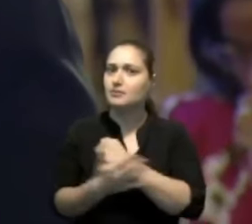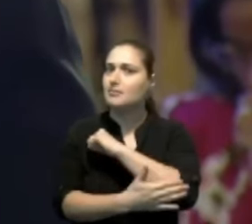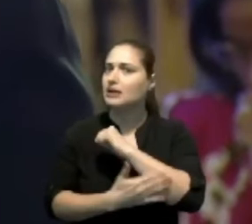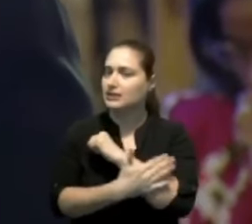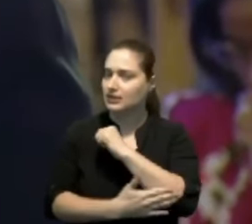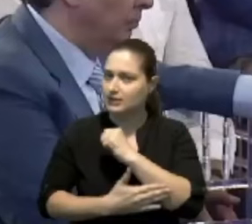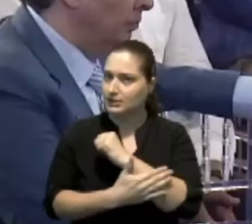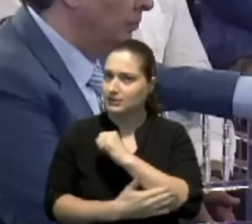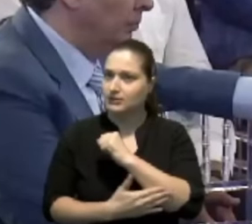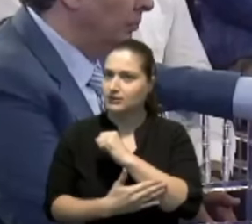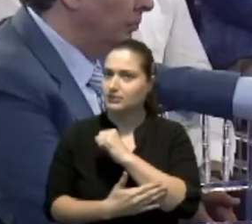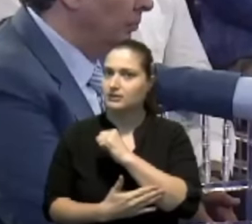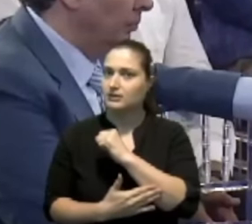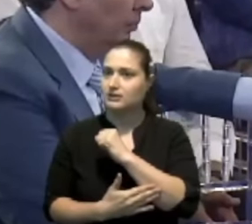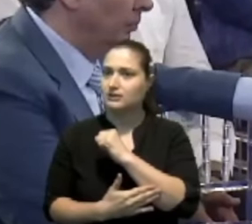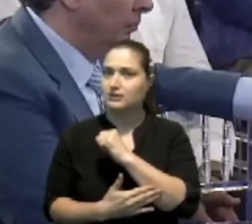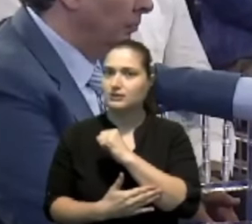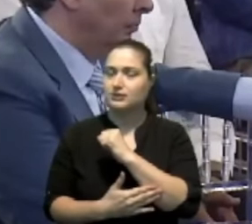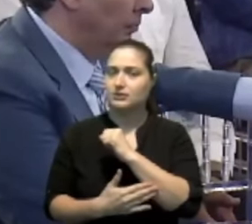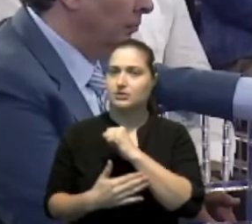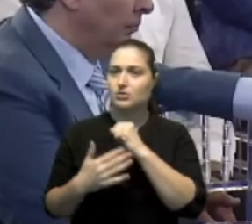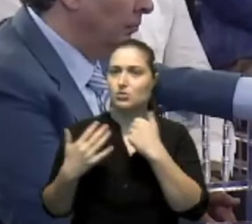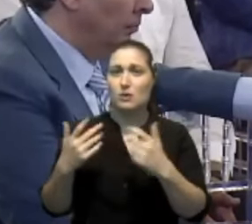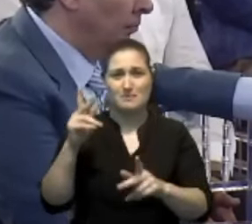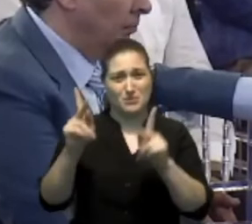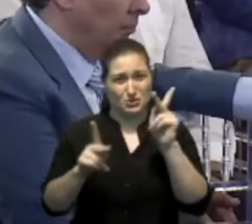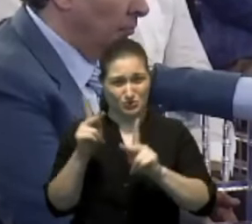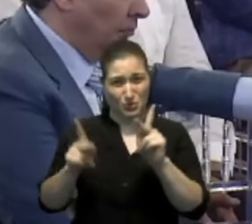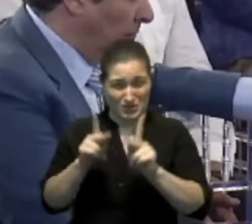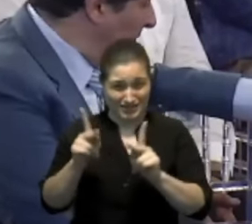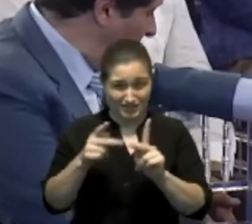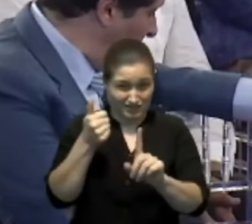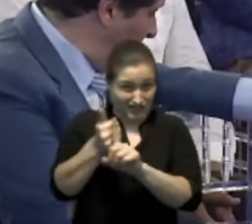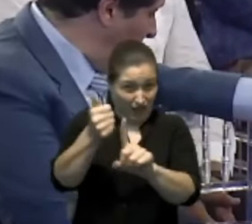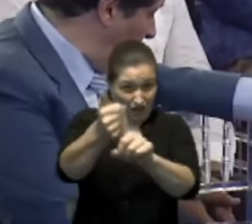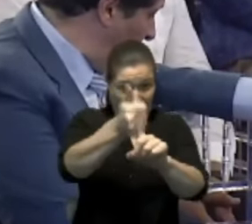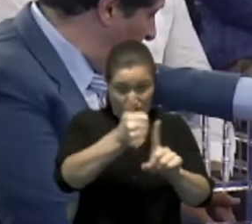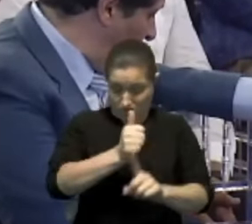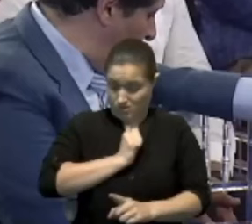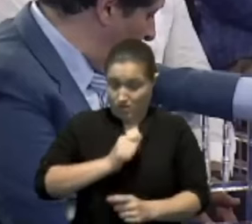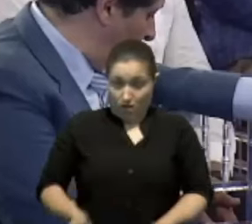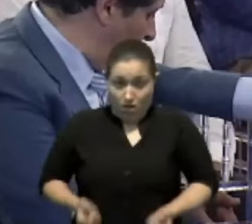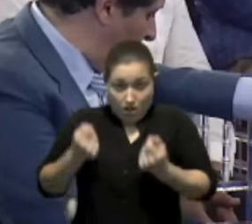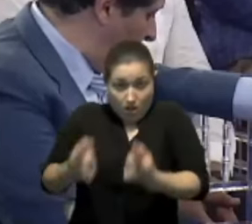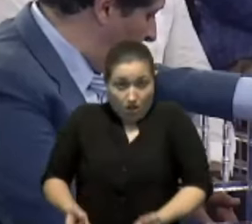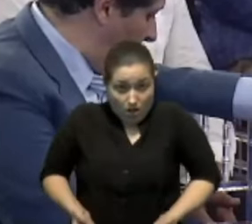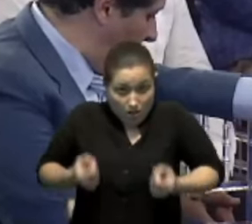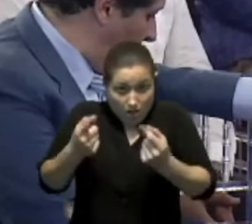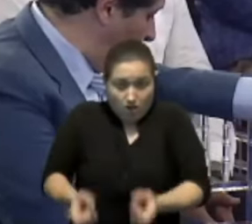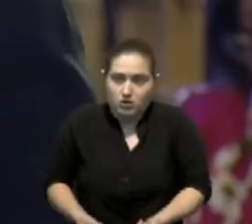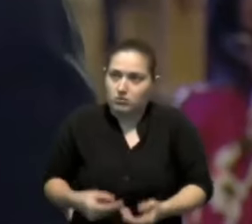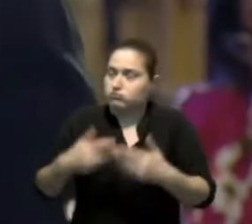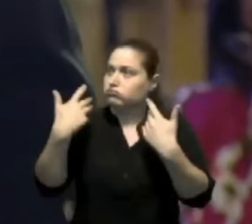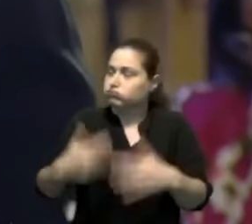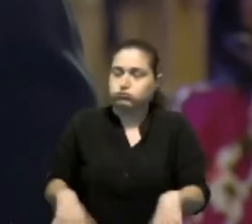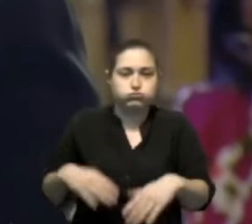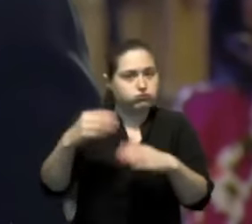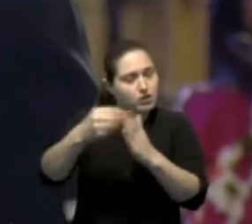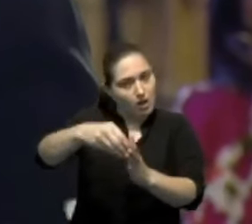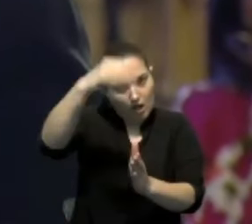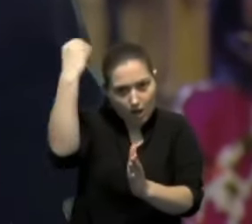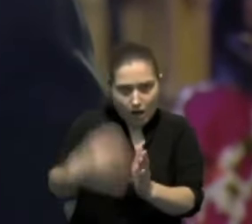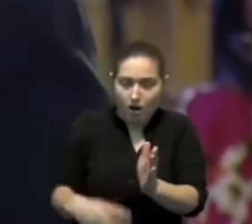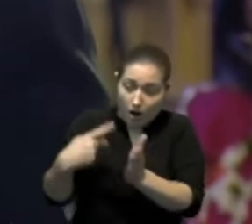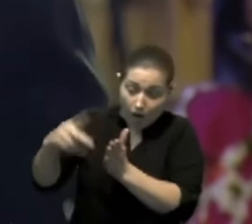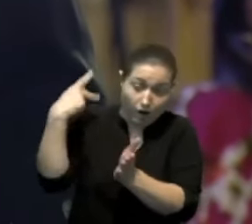más altos gastos de bolsillo por medicamento presidente desde el gobierno